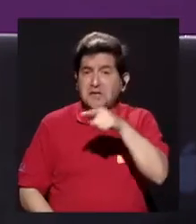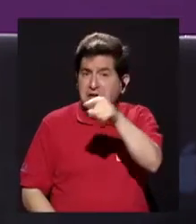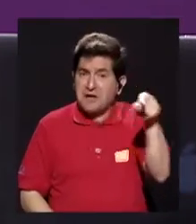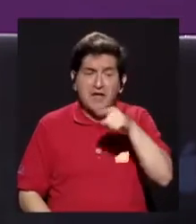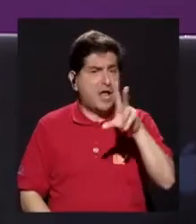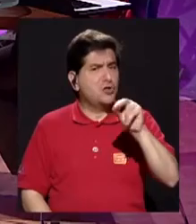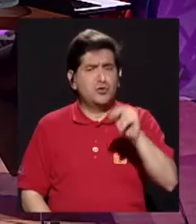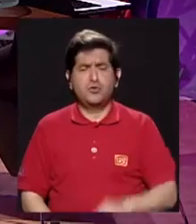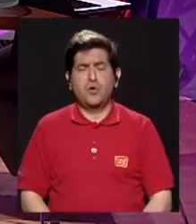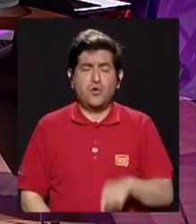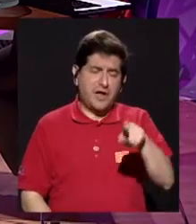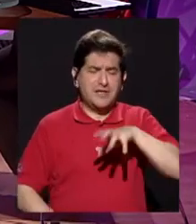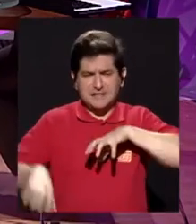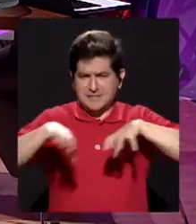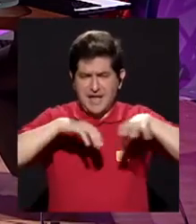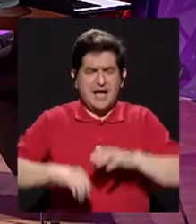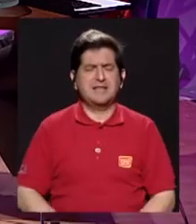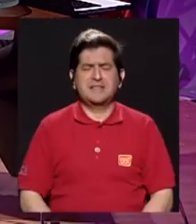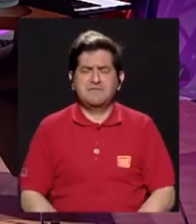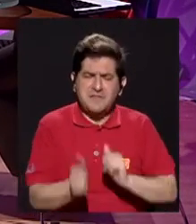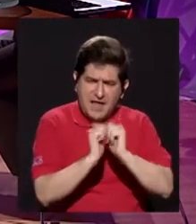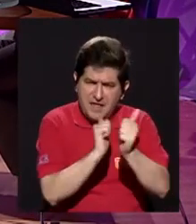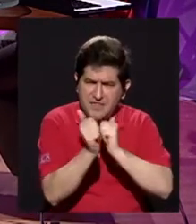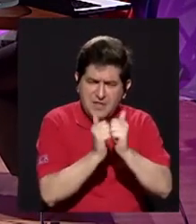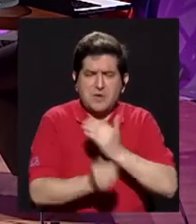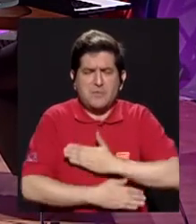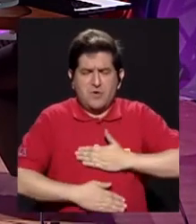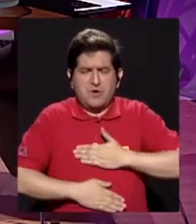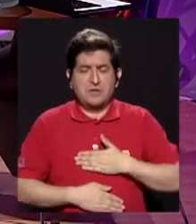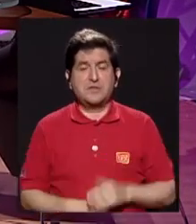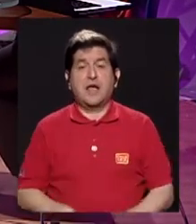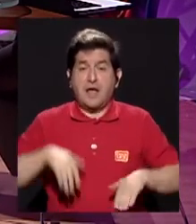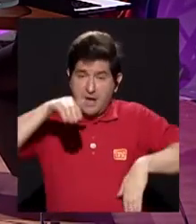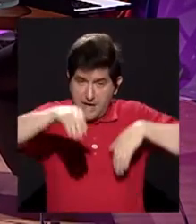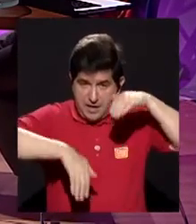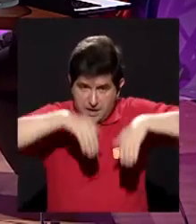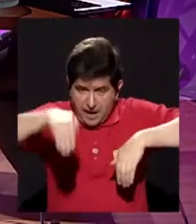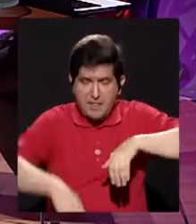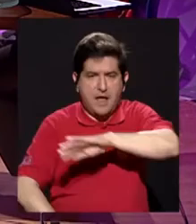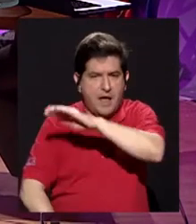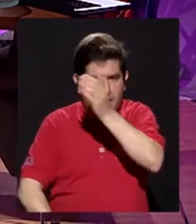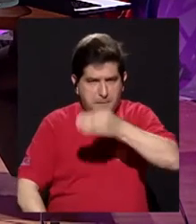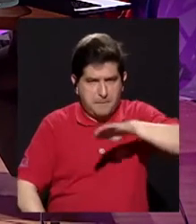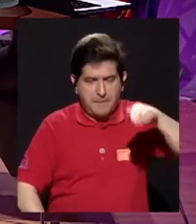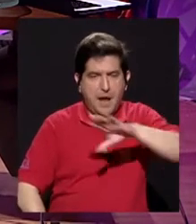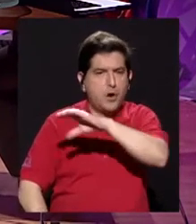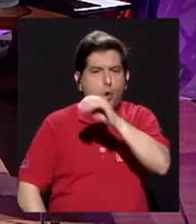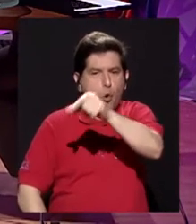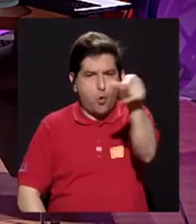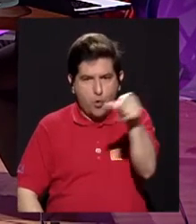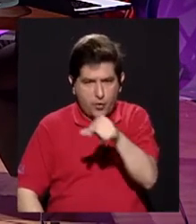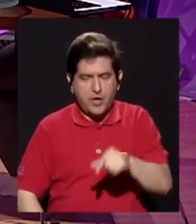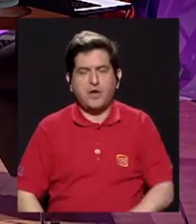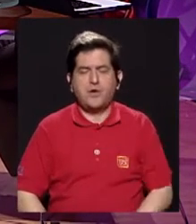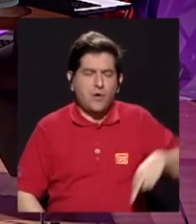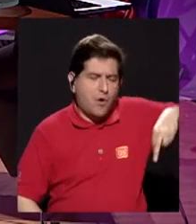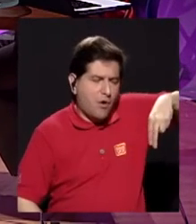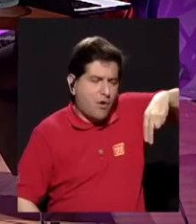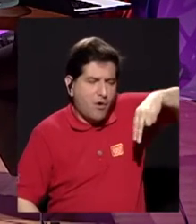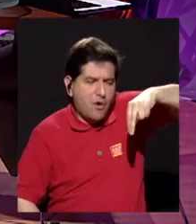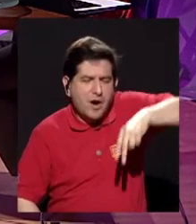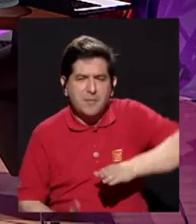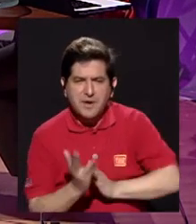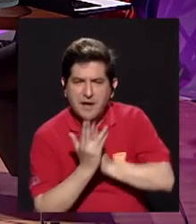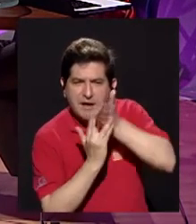actividad recreativa, deportiva, como las aguas abiertas, que es nadar en el mar o en ríos, ¿verdad?, el senderismo, que es cruzar